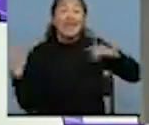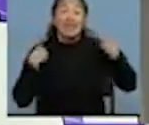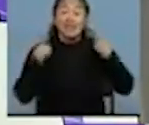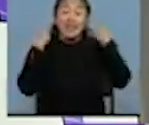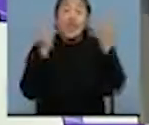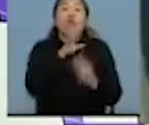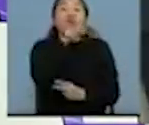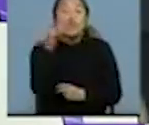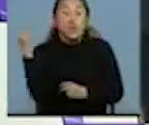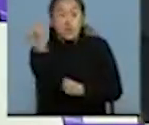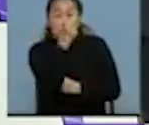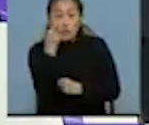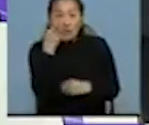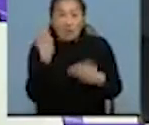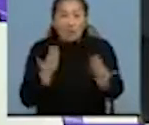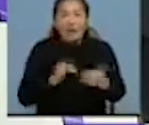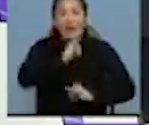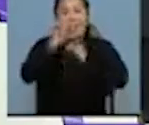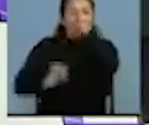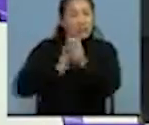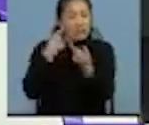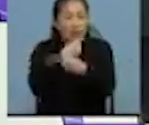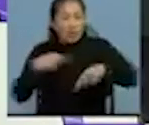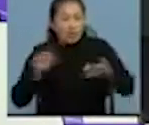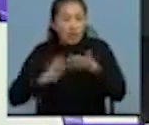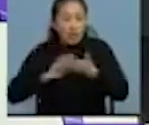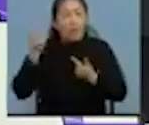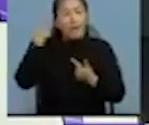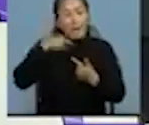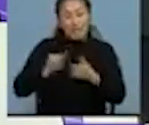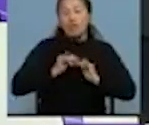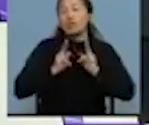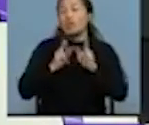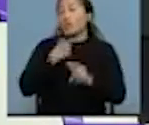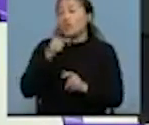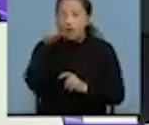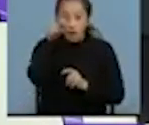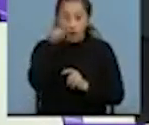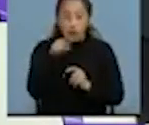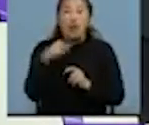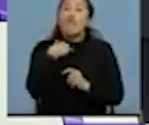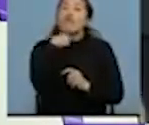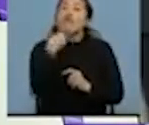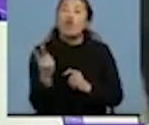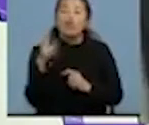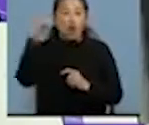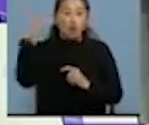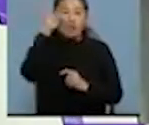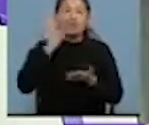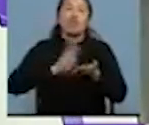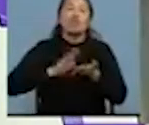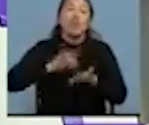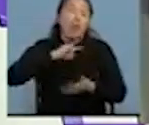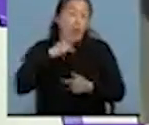en Rusia, para darnos más novedades, pero queríamos marcar esto. Voz y opinión jujeña por sobre